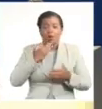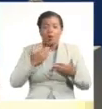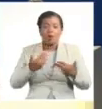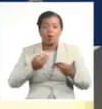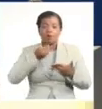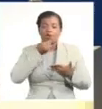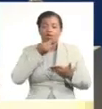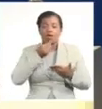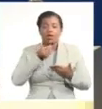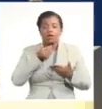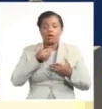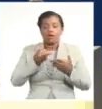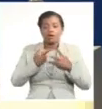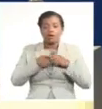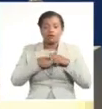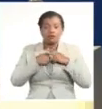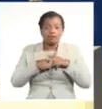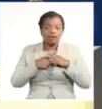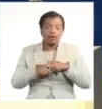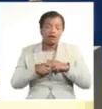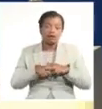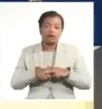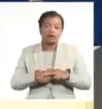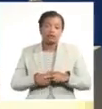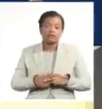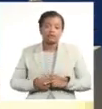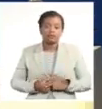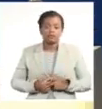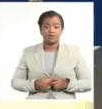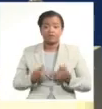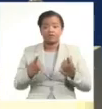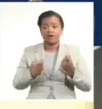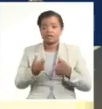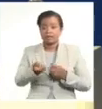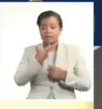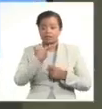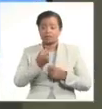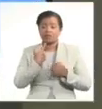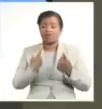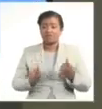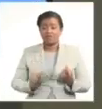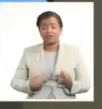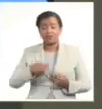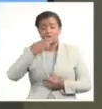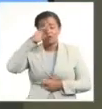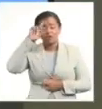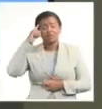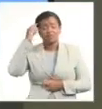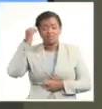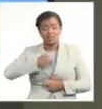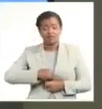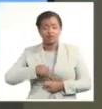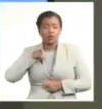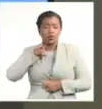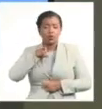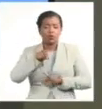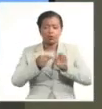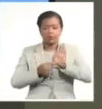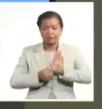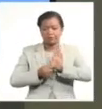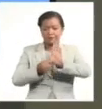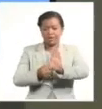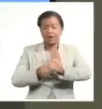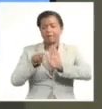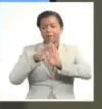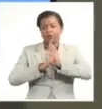de nuevo el espacio en disminuir el número de faltas que tiene Cuba. Por último, al presentar los programas